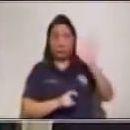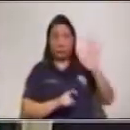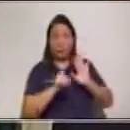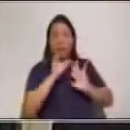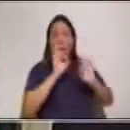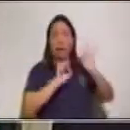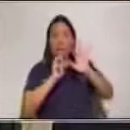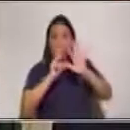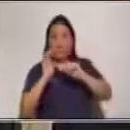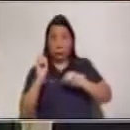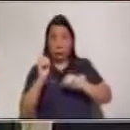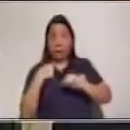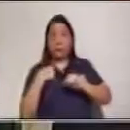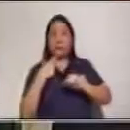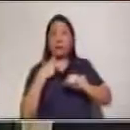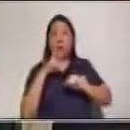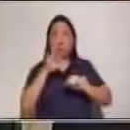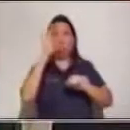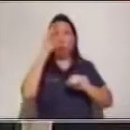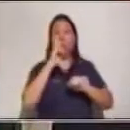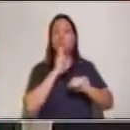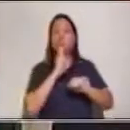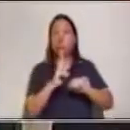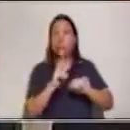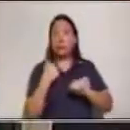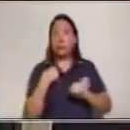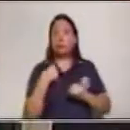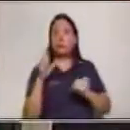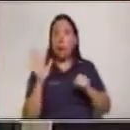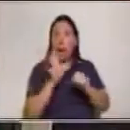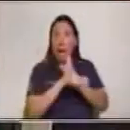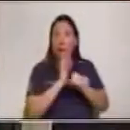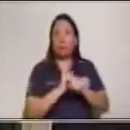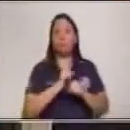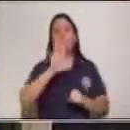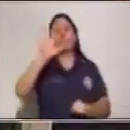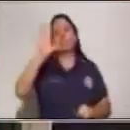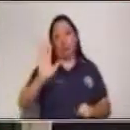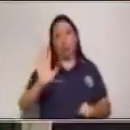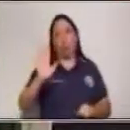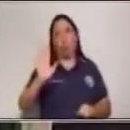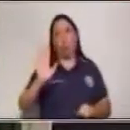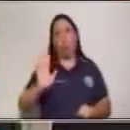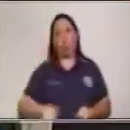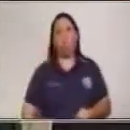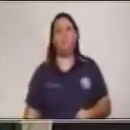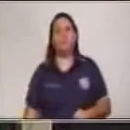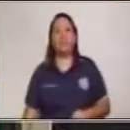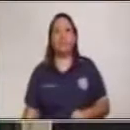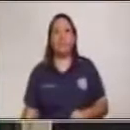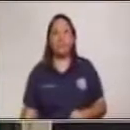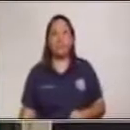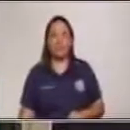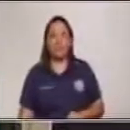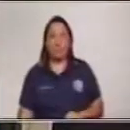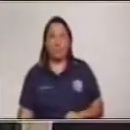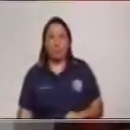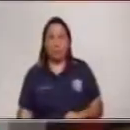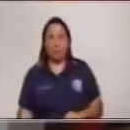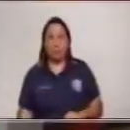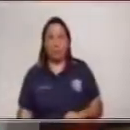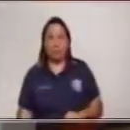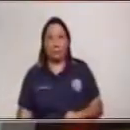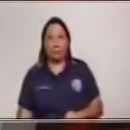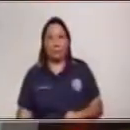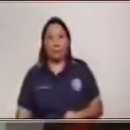y 80 y obtener un resultado entero es el número 5.